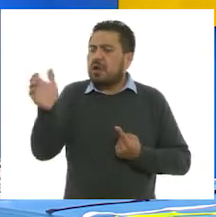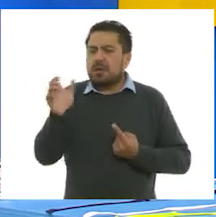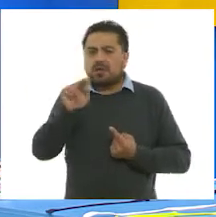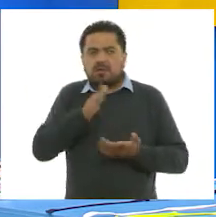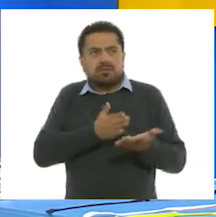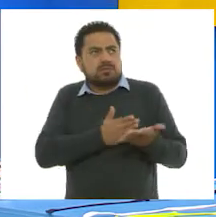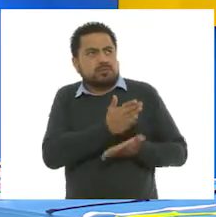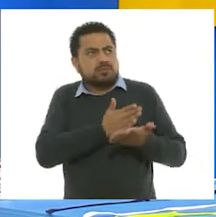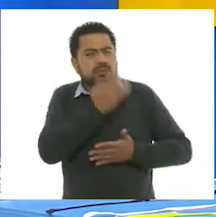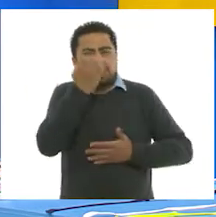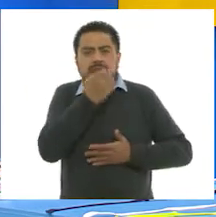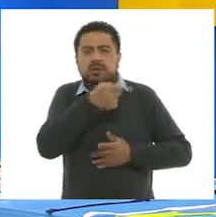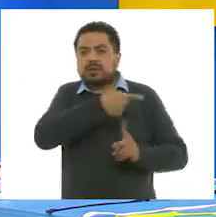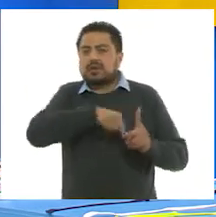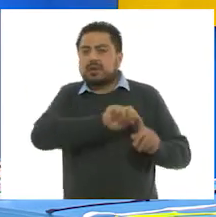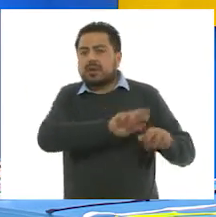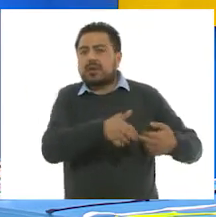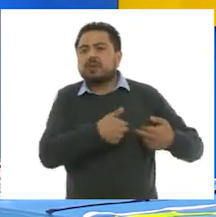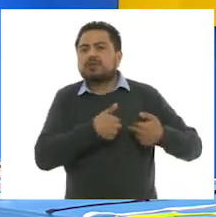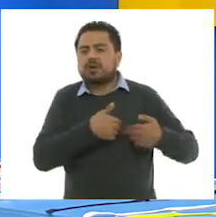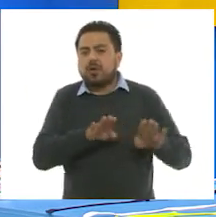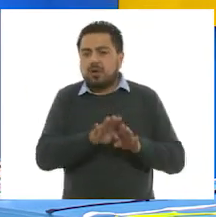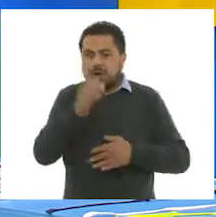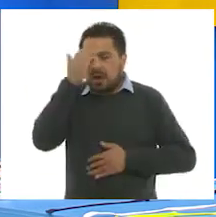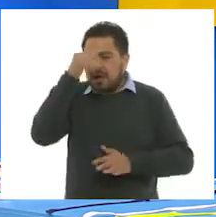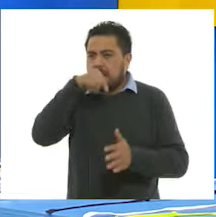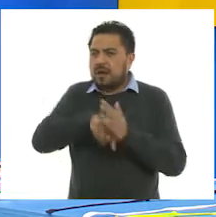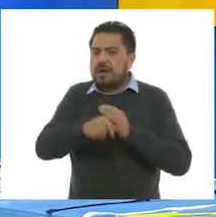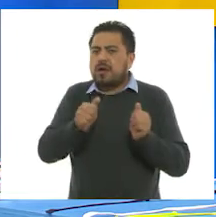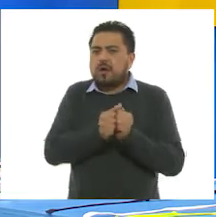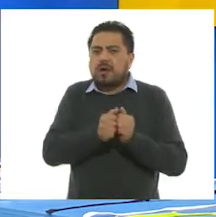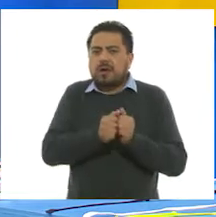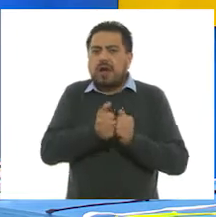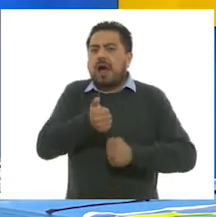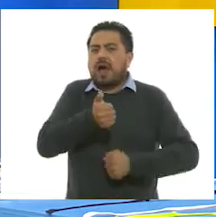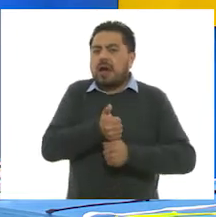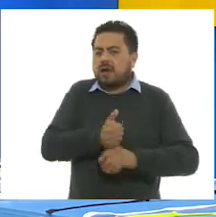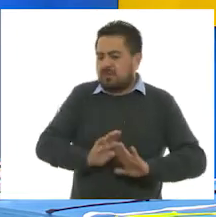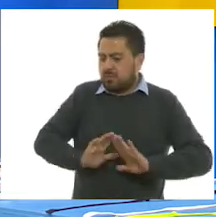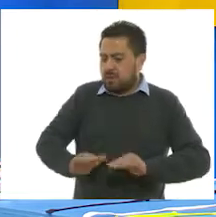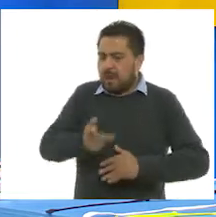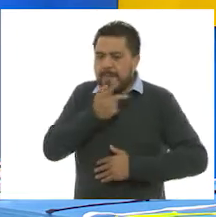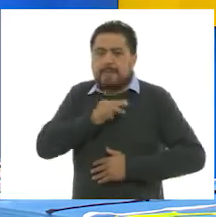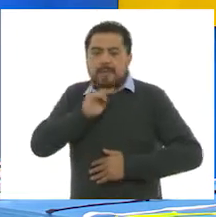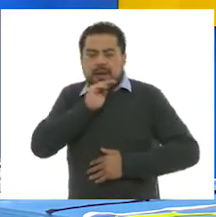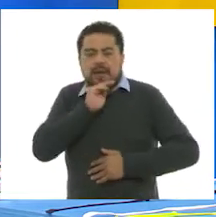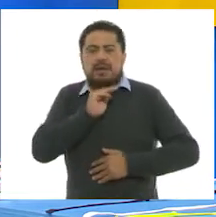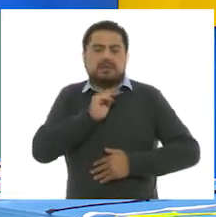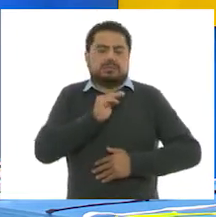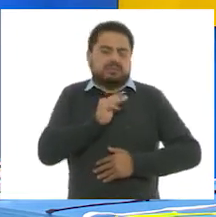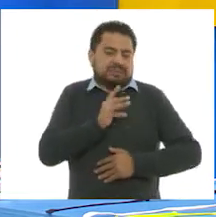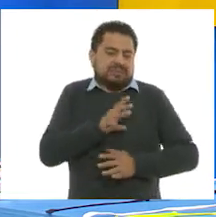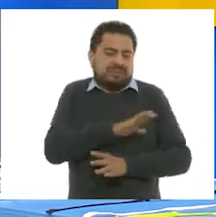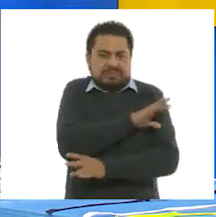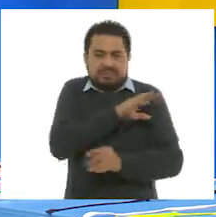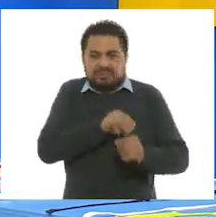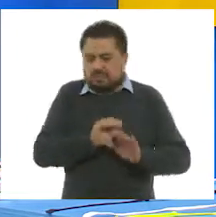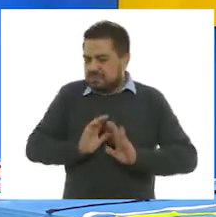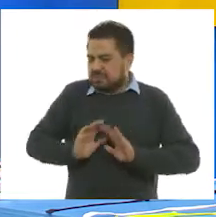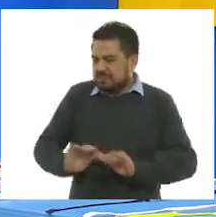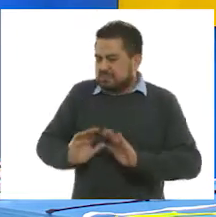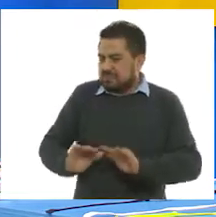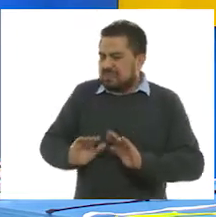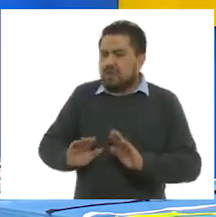a la escuela, sino que recibían conocimiento de parte de sus abuelos, sus padres, sus madres, quienes les